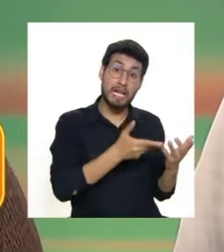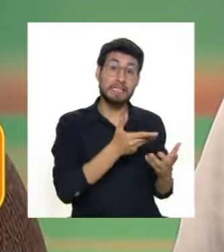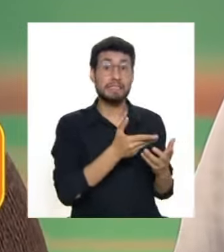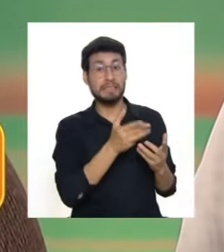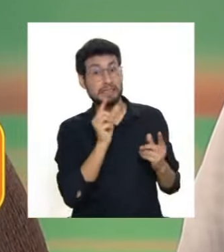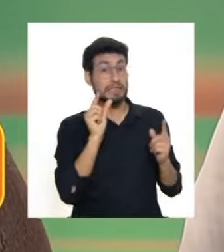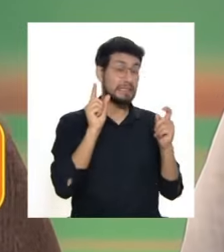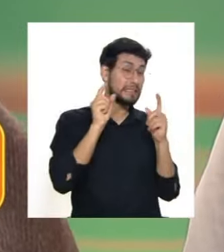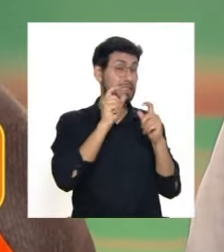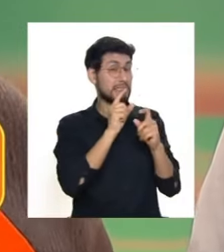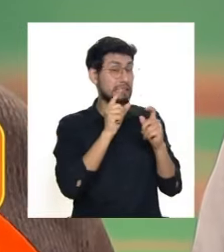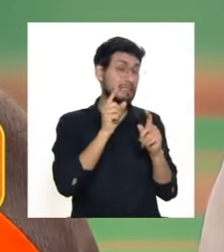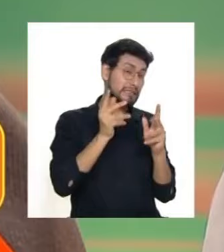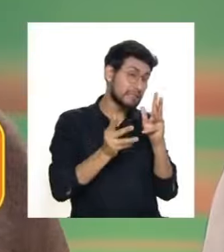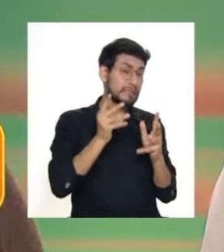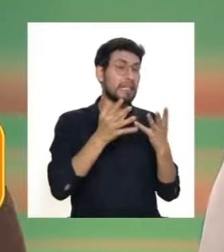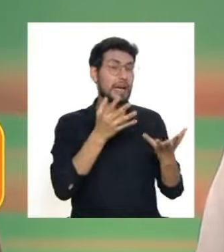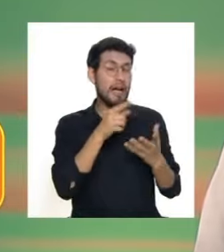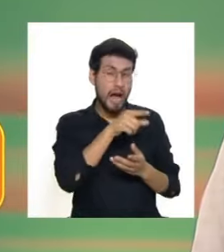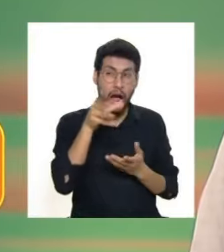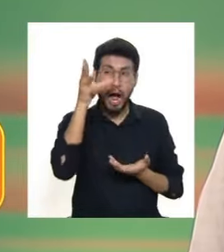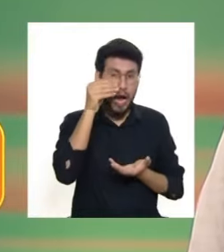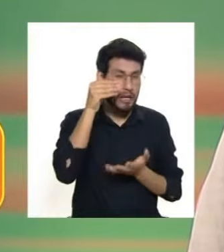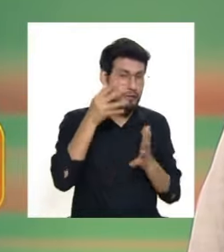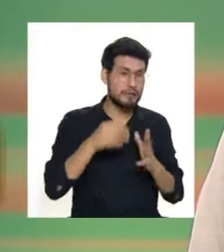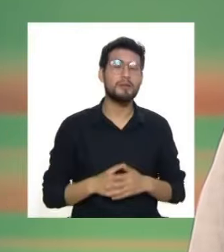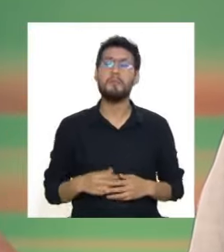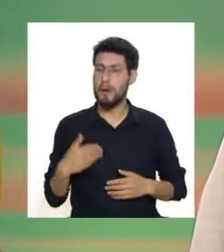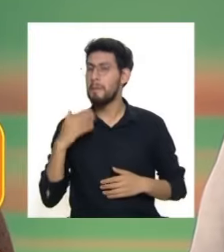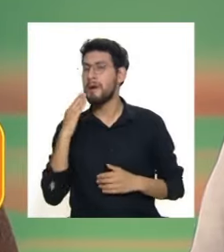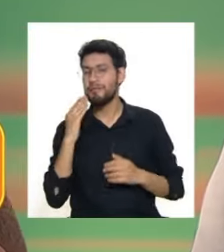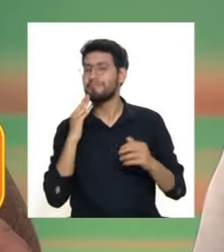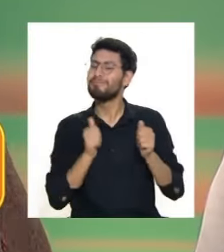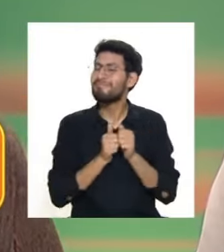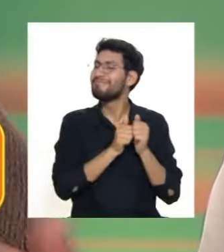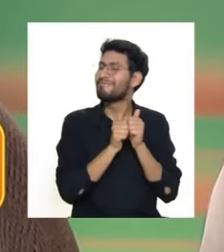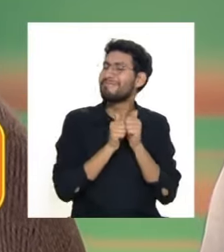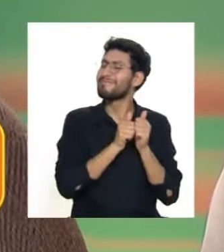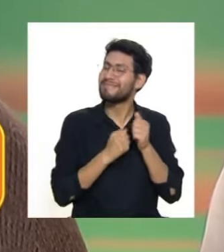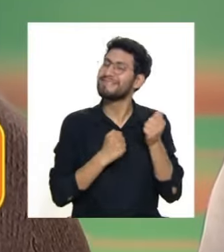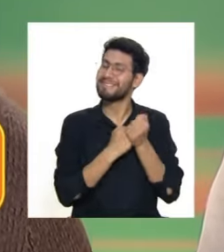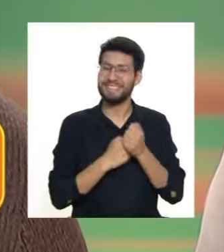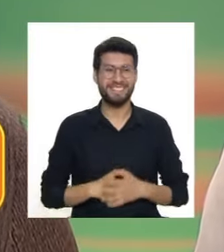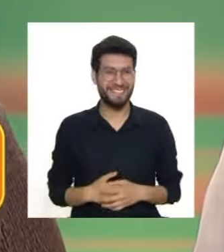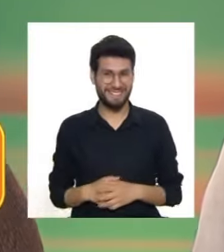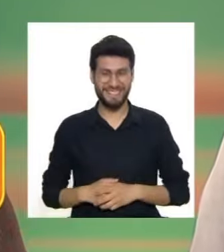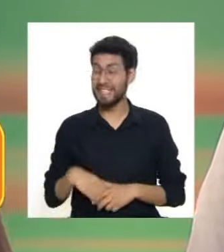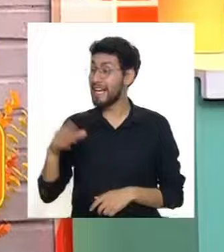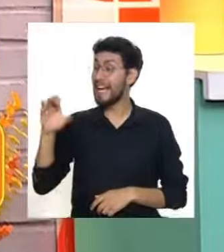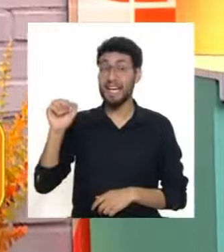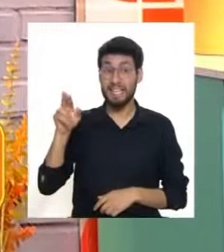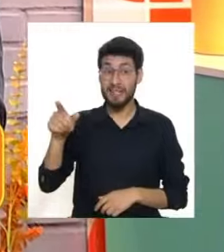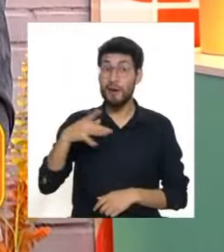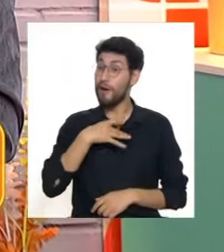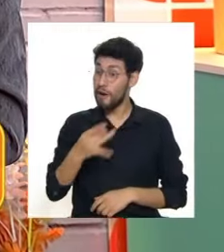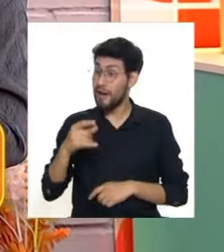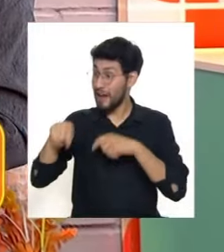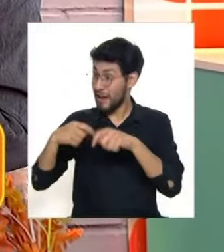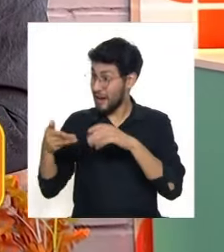poco de dificultad en la recepción de aprender, pero ajá, nosotros estamos las mamás para apoyarlos. César, ¿y te gusta